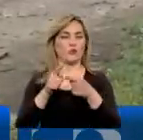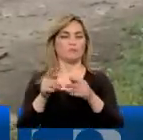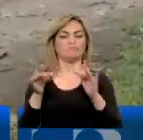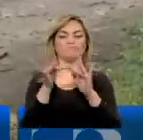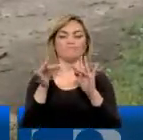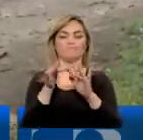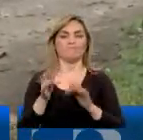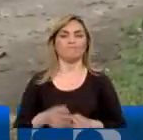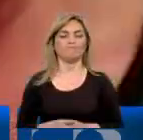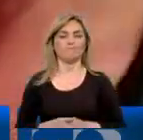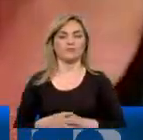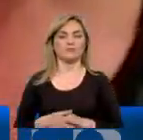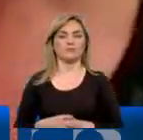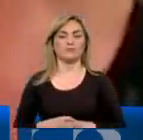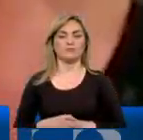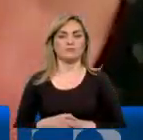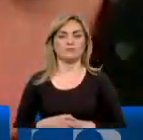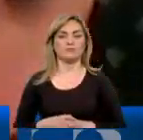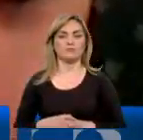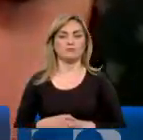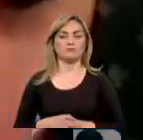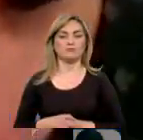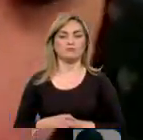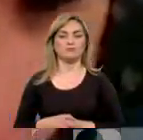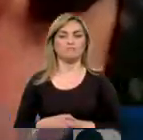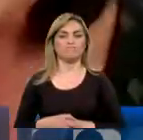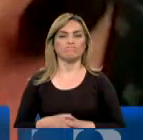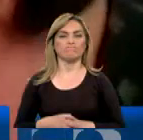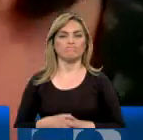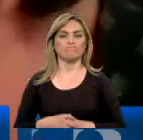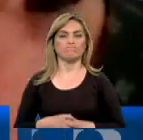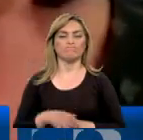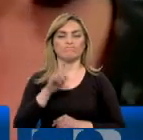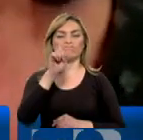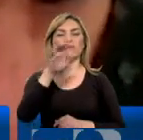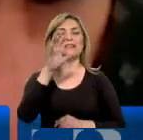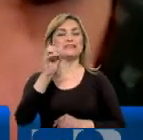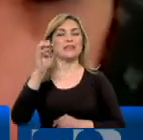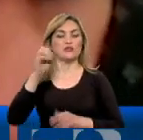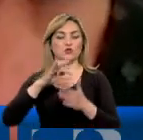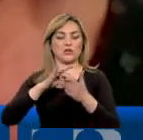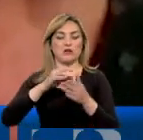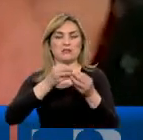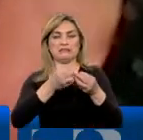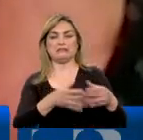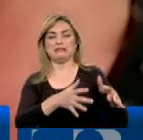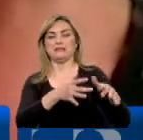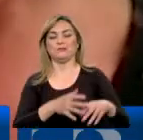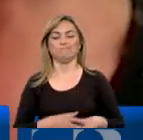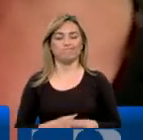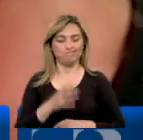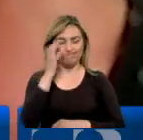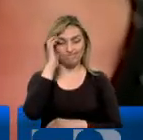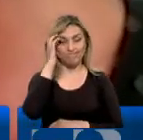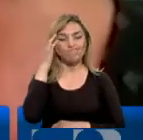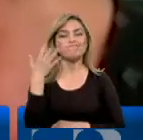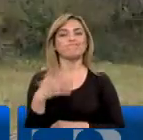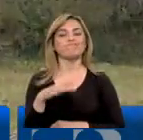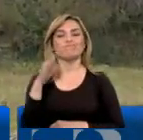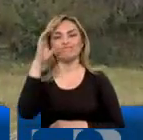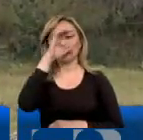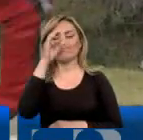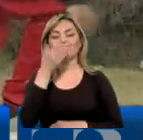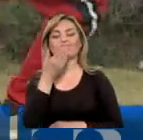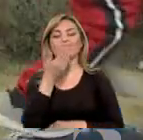contactados. Sabemos que esos 1.500 están en riesgo de abandono. Eso sí sabemos y eso nos preocupa y estamos buscando.